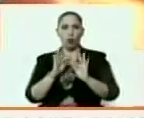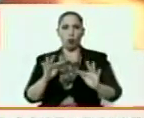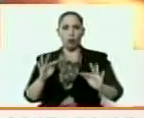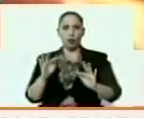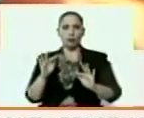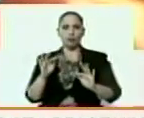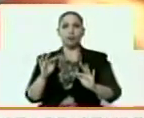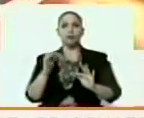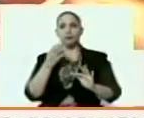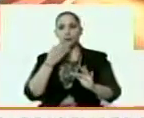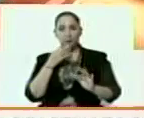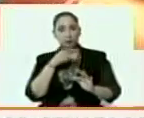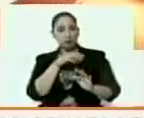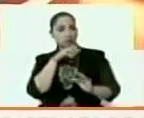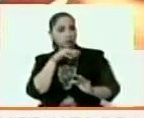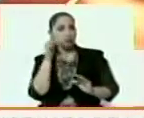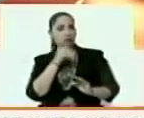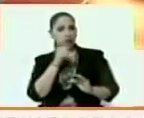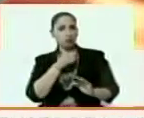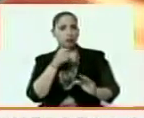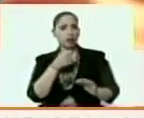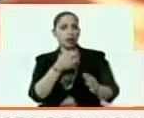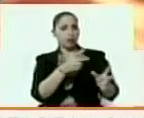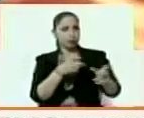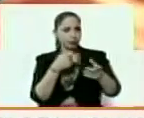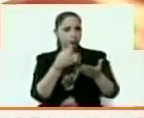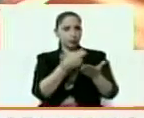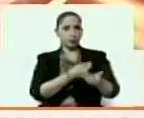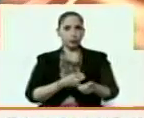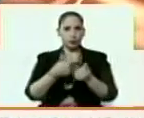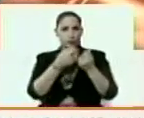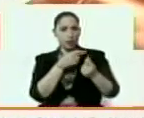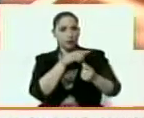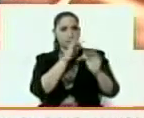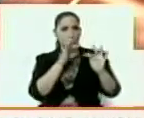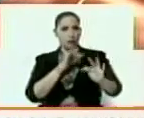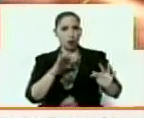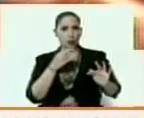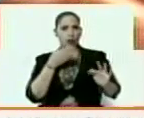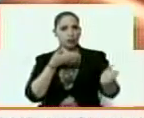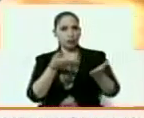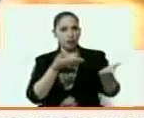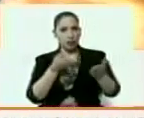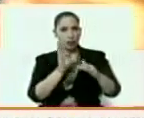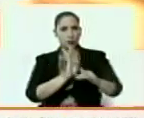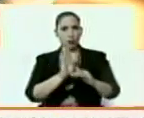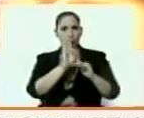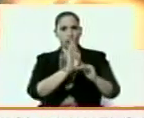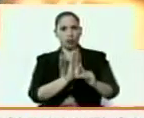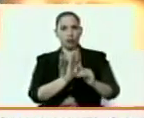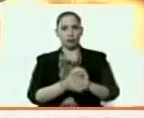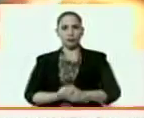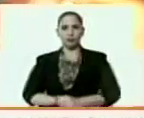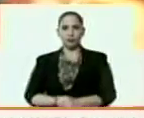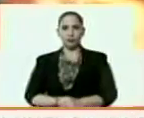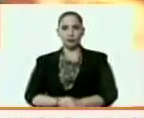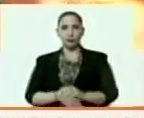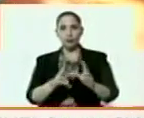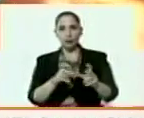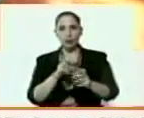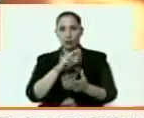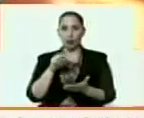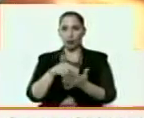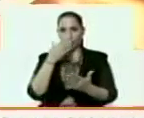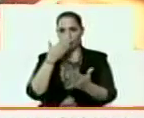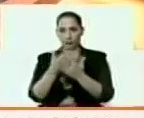Tú me hablas de los ingresos, ciertamente. Allí hay dos mecanismos que ha servido para proteger el ingreso nacional